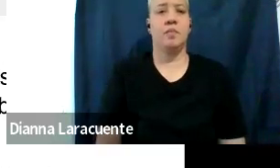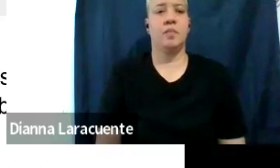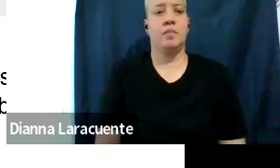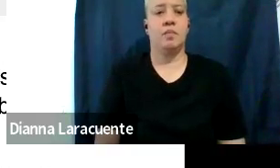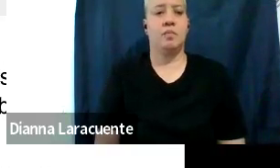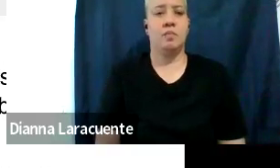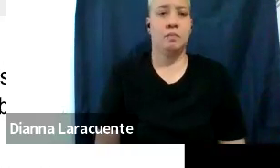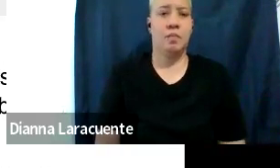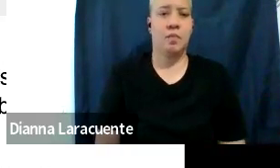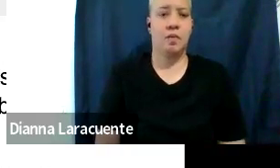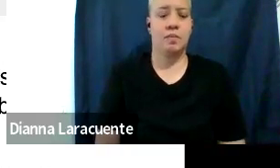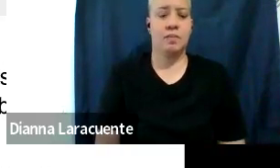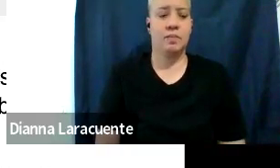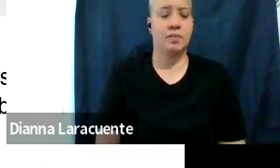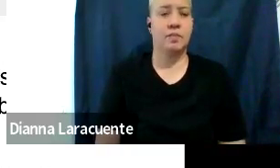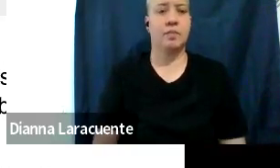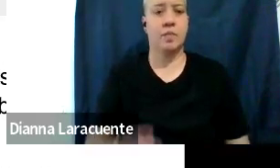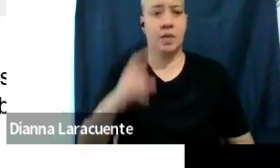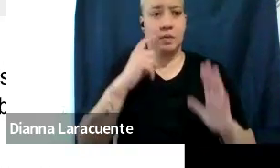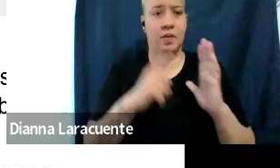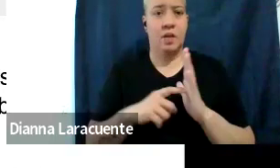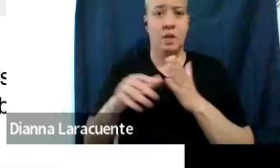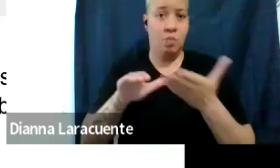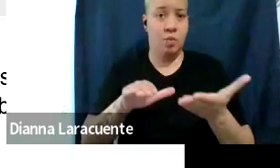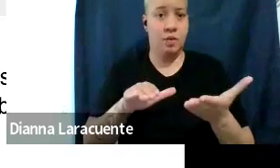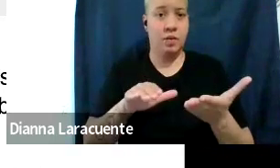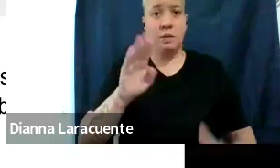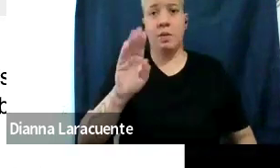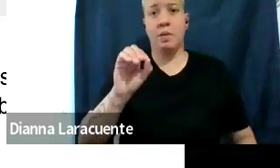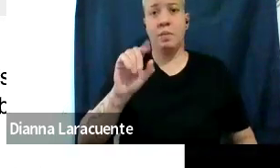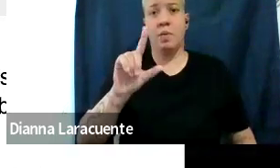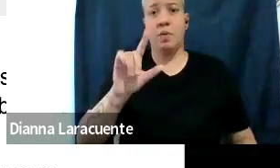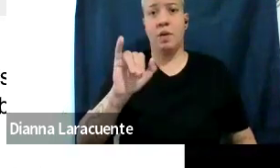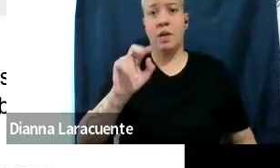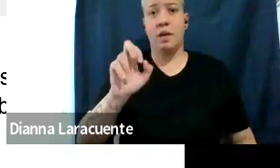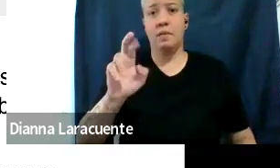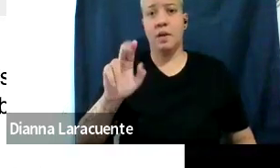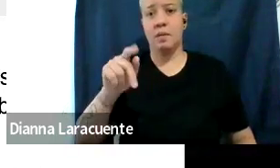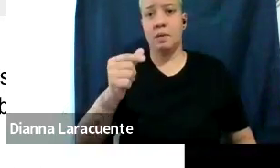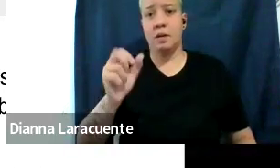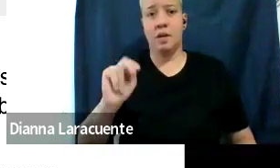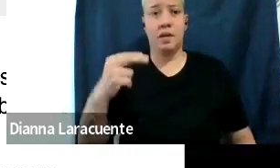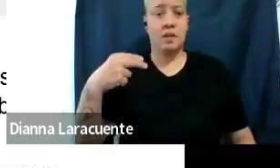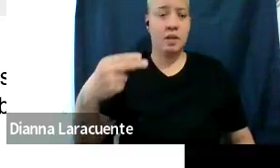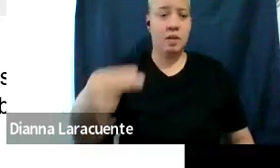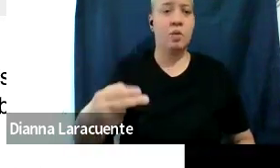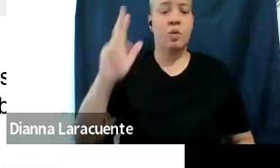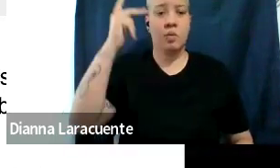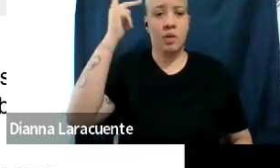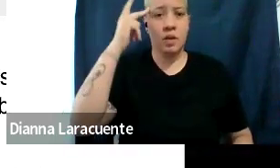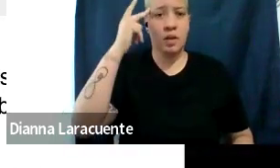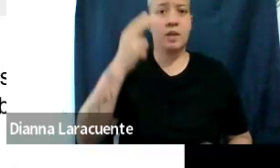Fíjense que a la muerte, aquí dice Bolívar Pagán, que es historiador, periodista, político y miembro del Partido